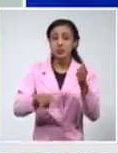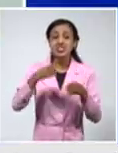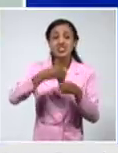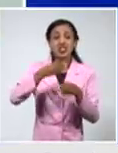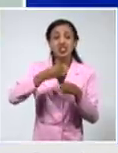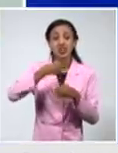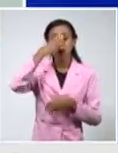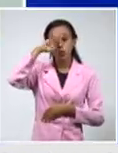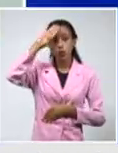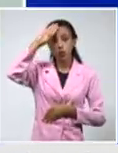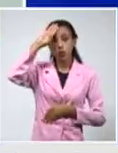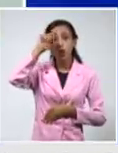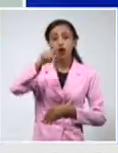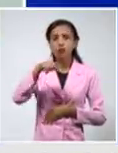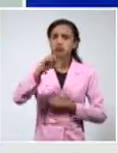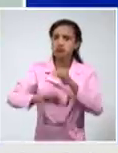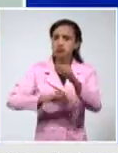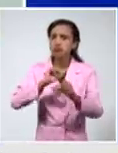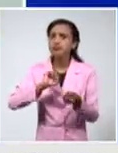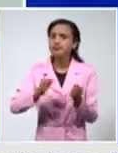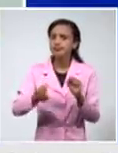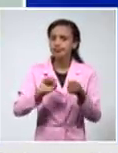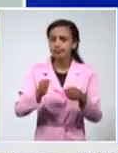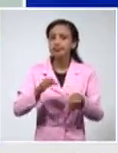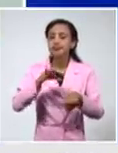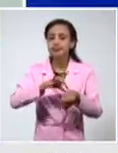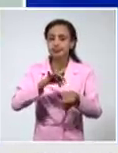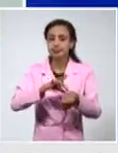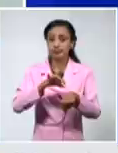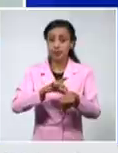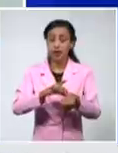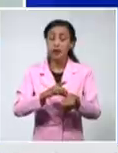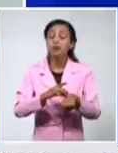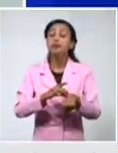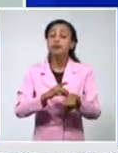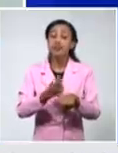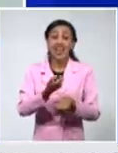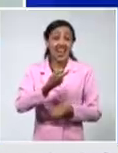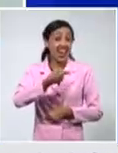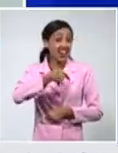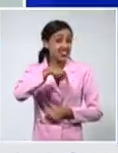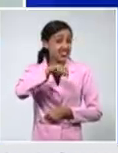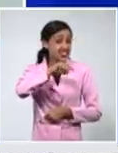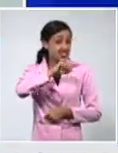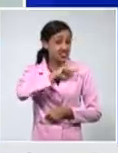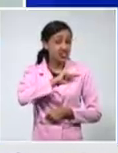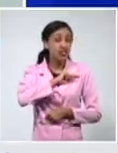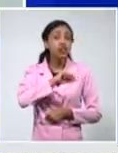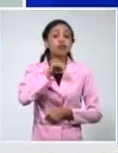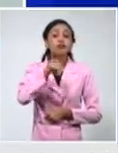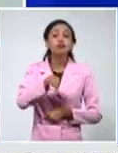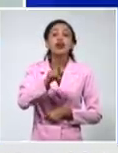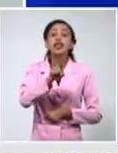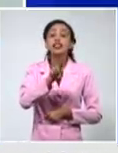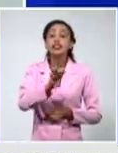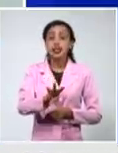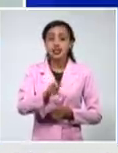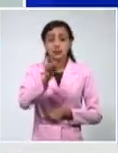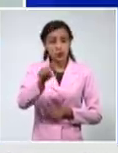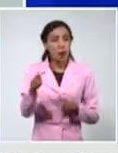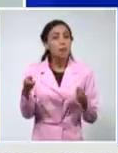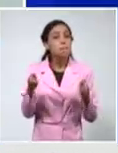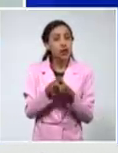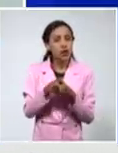que ha ido controlando la pandemia, de todas formas, ayer, aunque tuvo 13 casos menos que el día anterior,